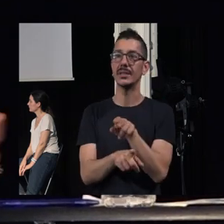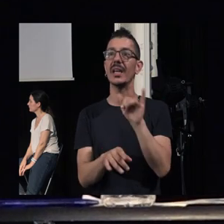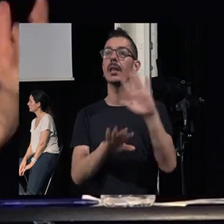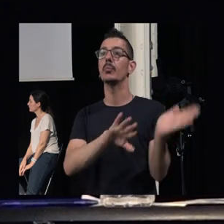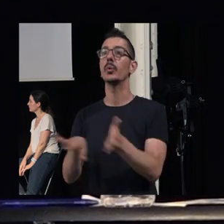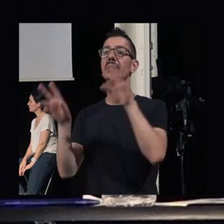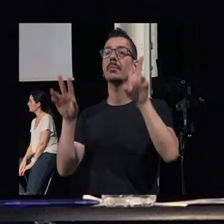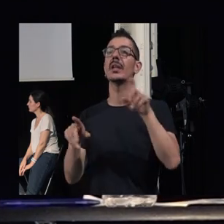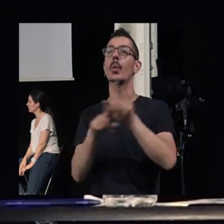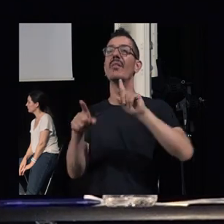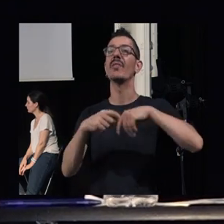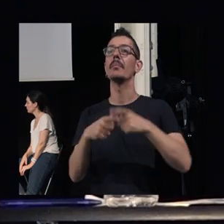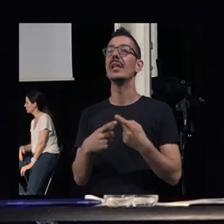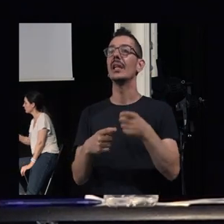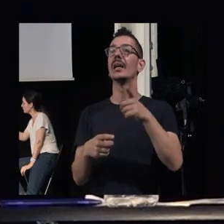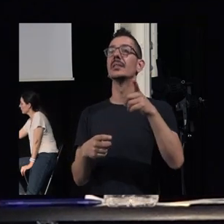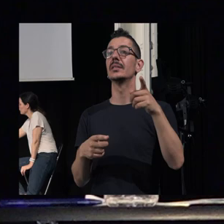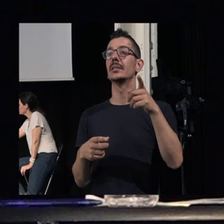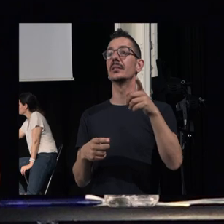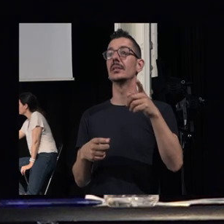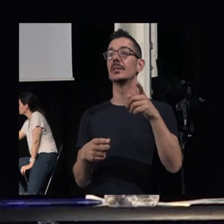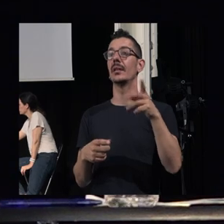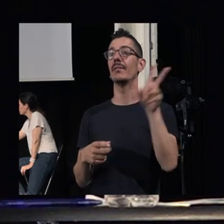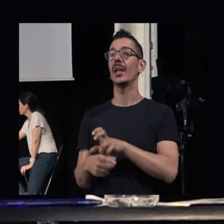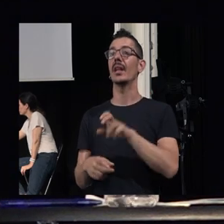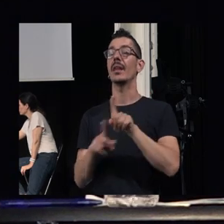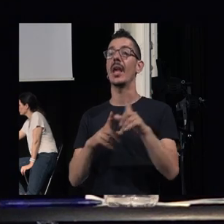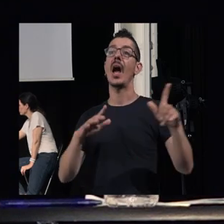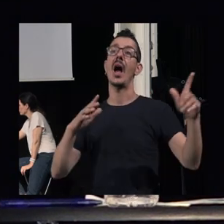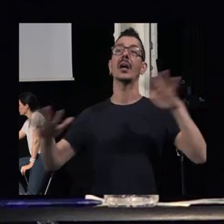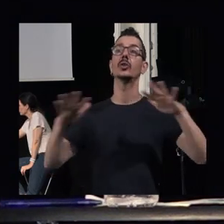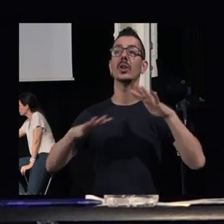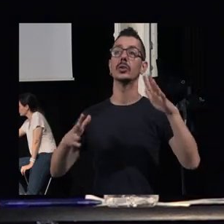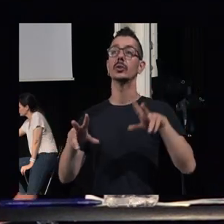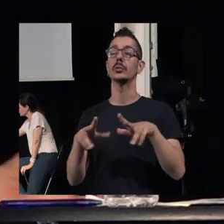familias, de actores sociales que estamos educando